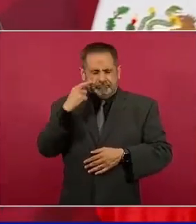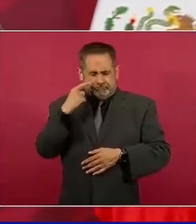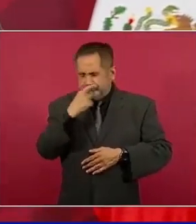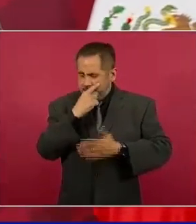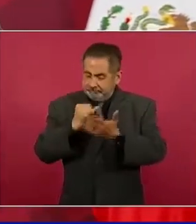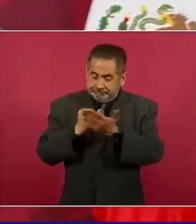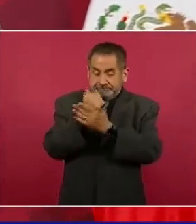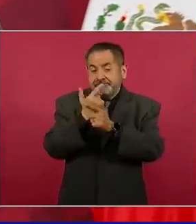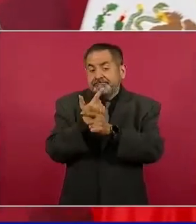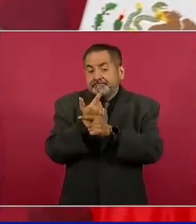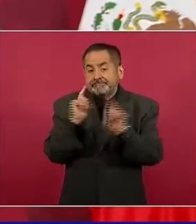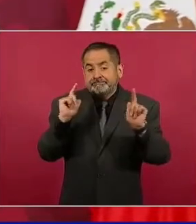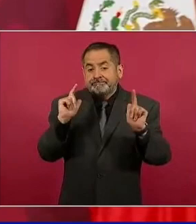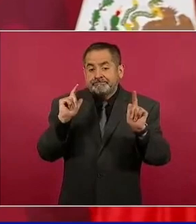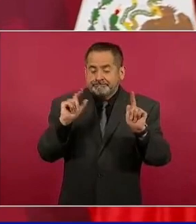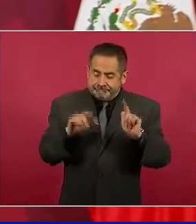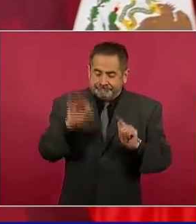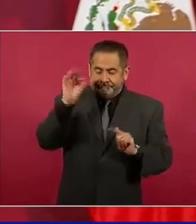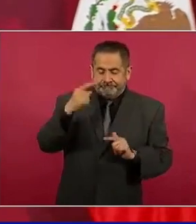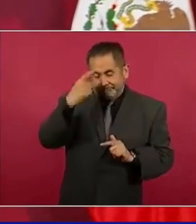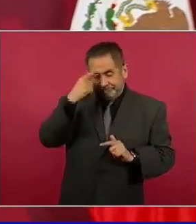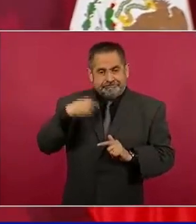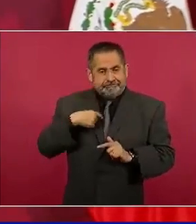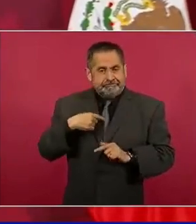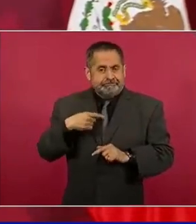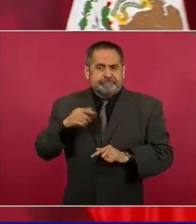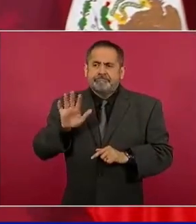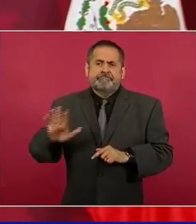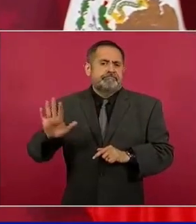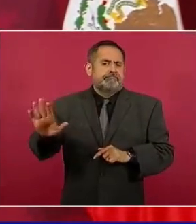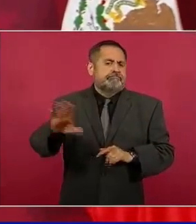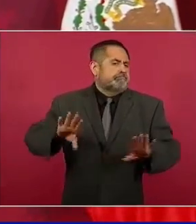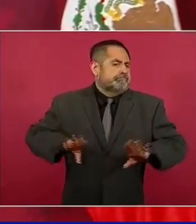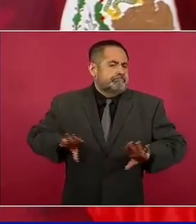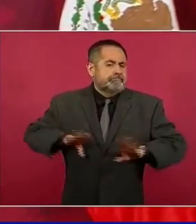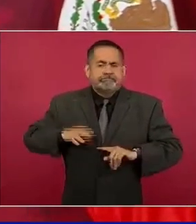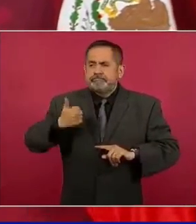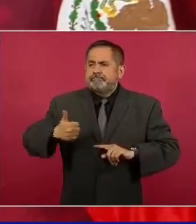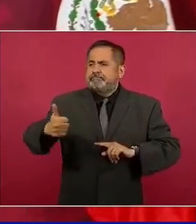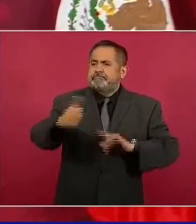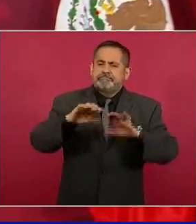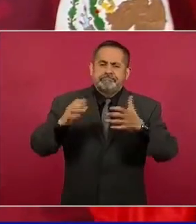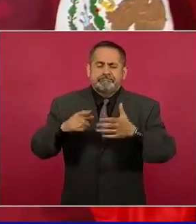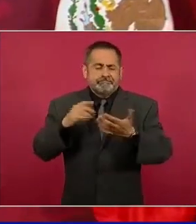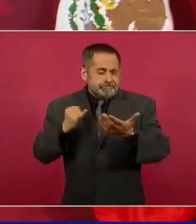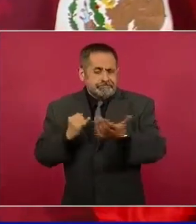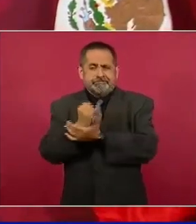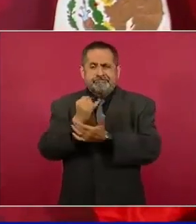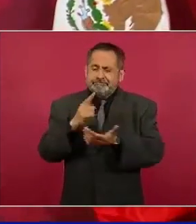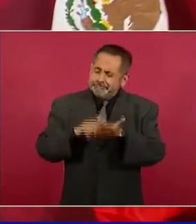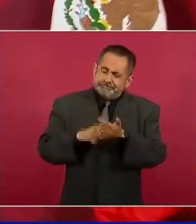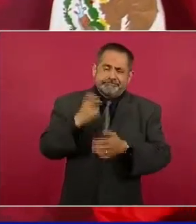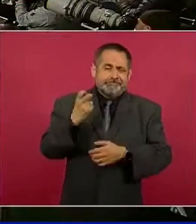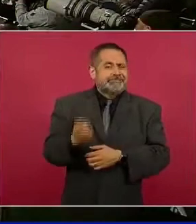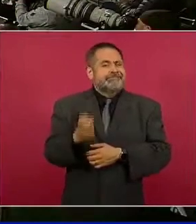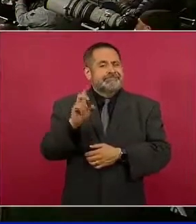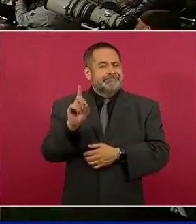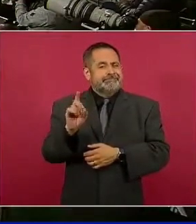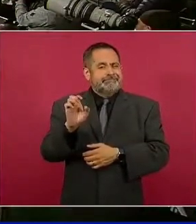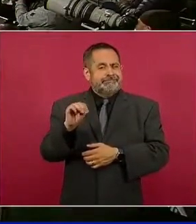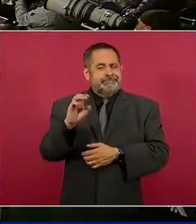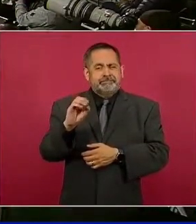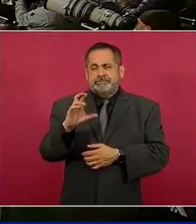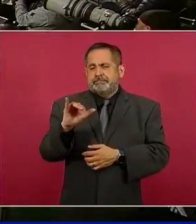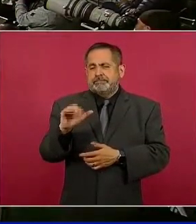decisiones que más convengan al interés de la nación. Eso es la democracia.